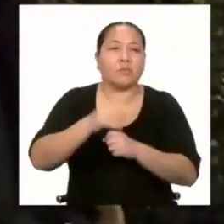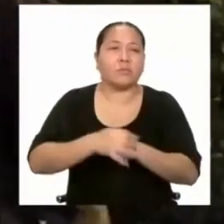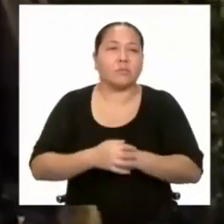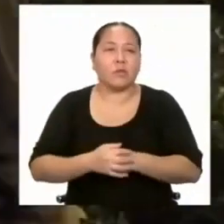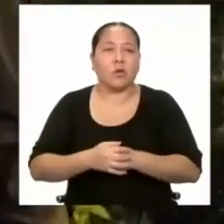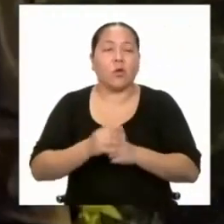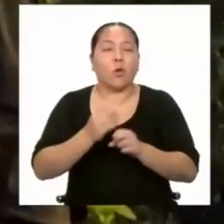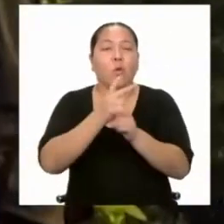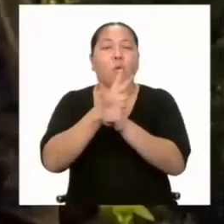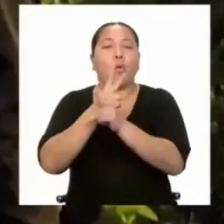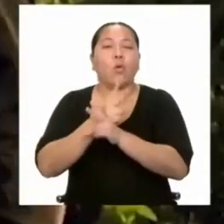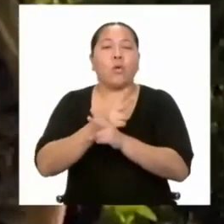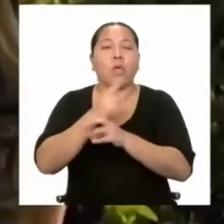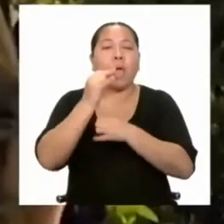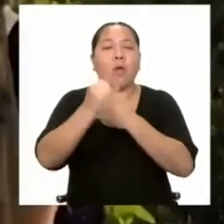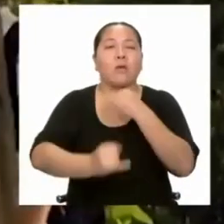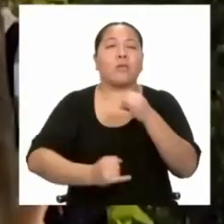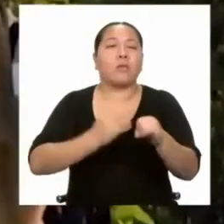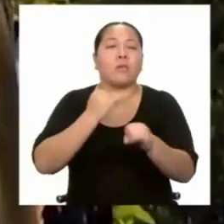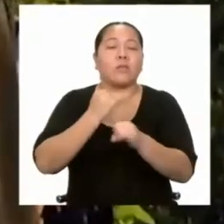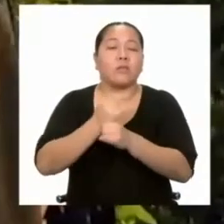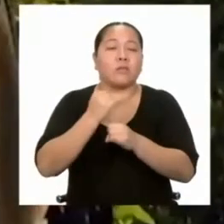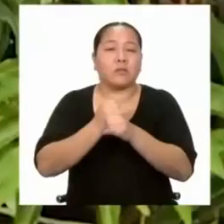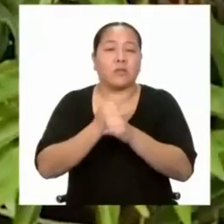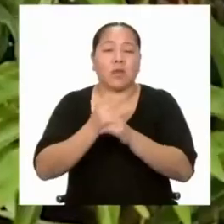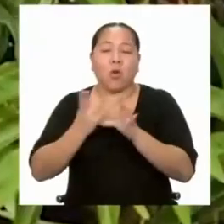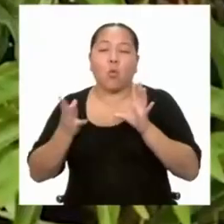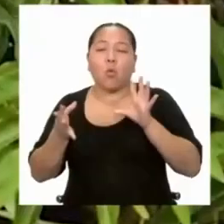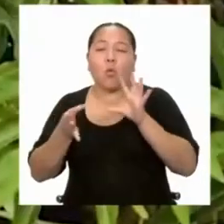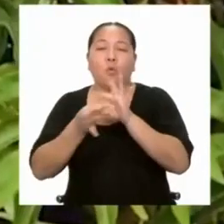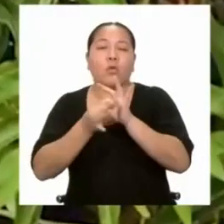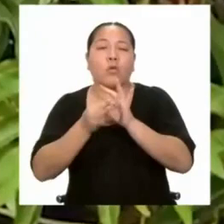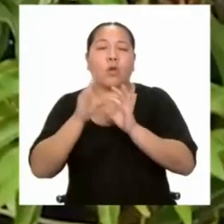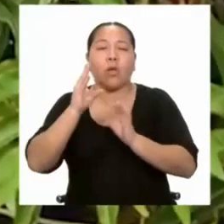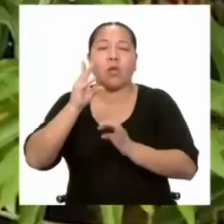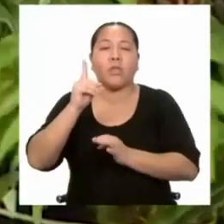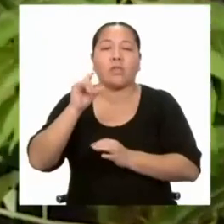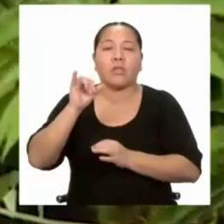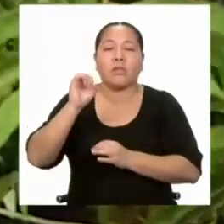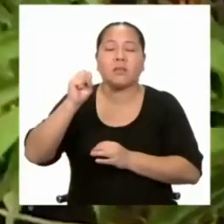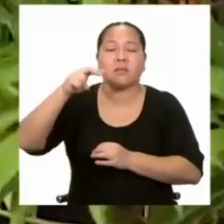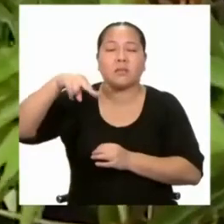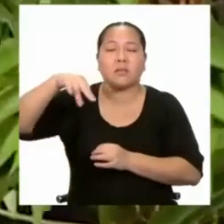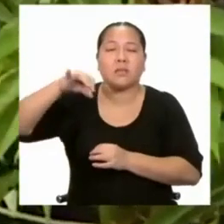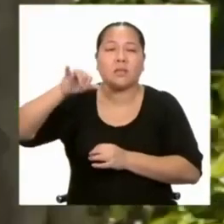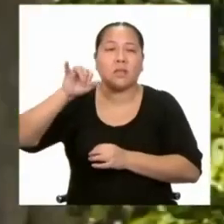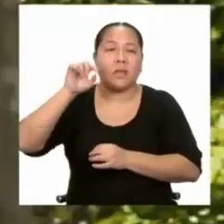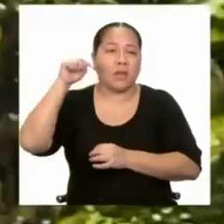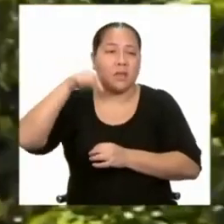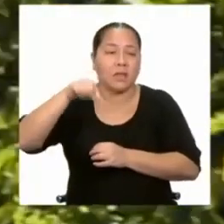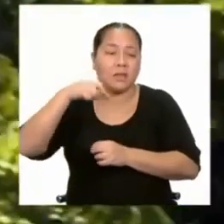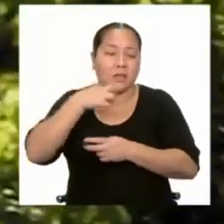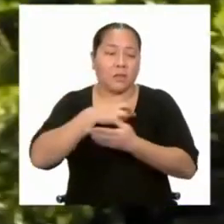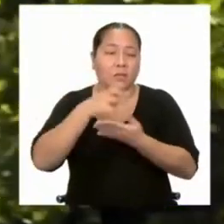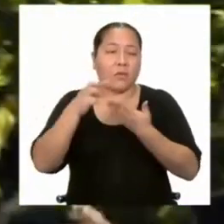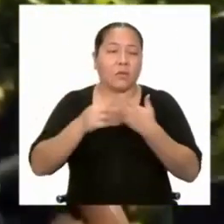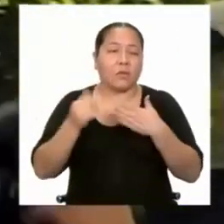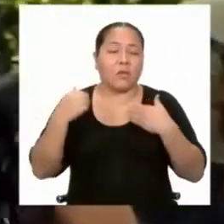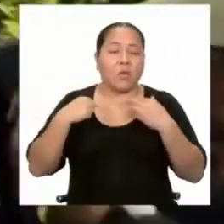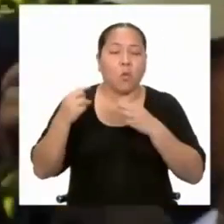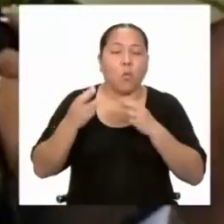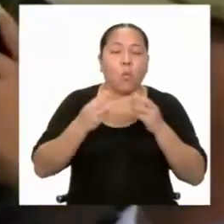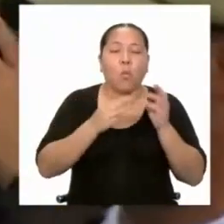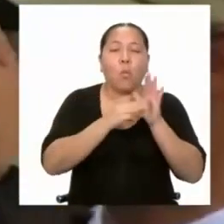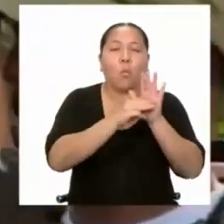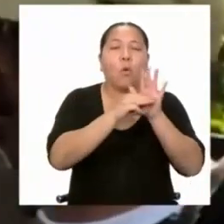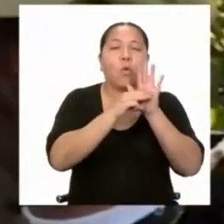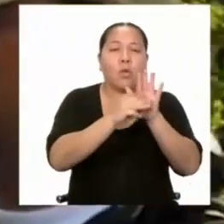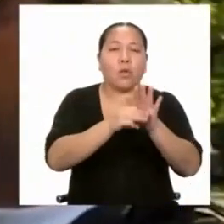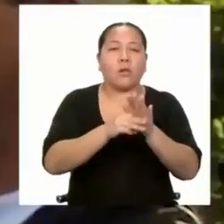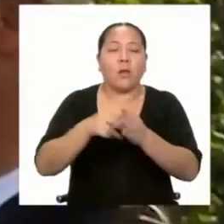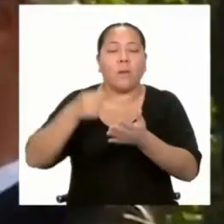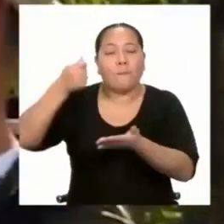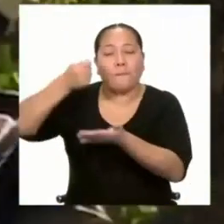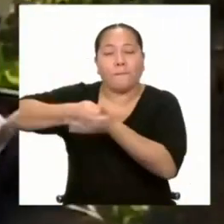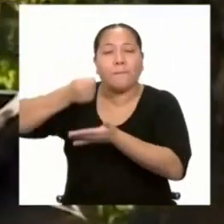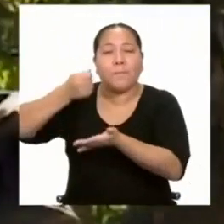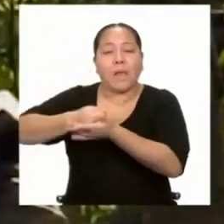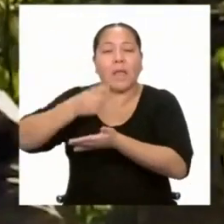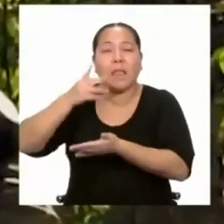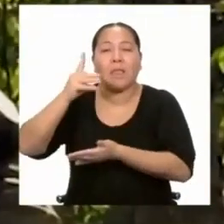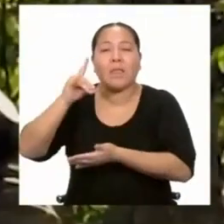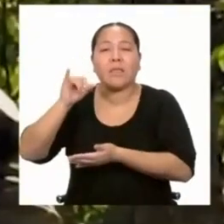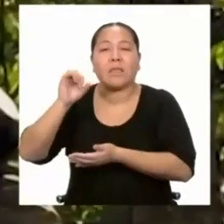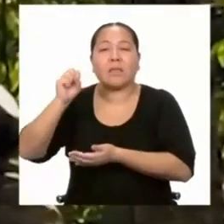Conservación Internacional, quien es socio de Disney en este proyecto, tiene un modelo. La inversión de Disney va a un